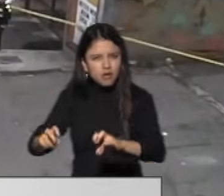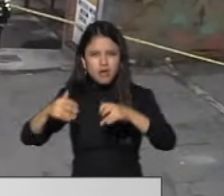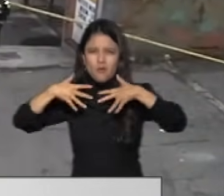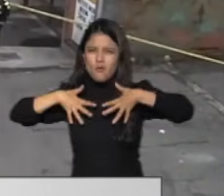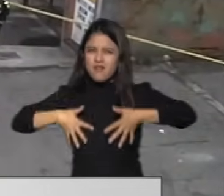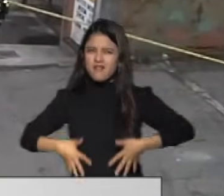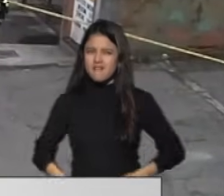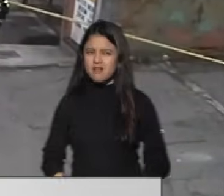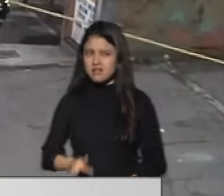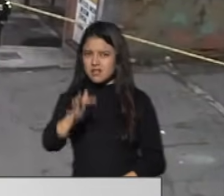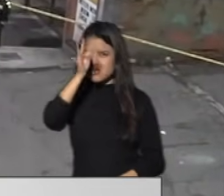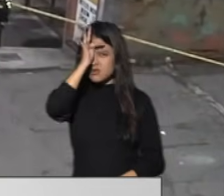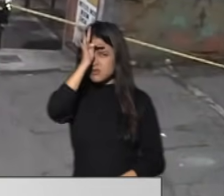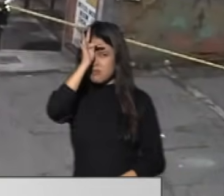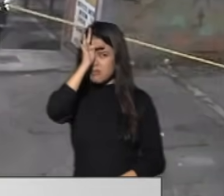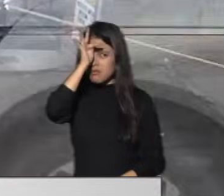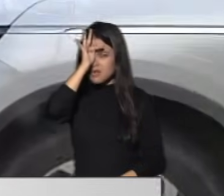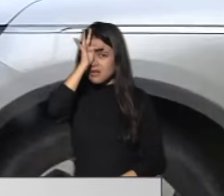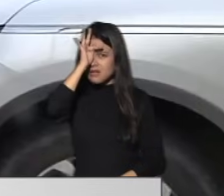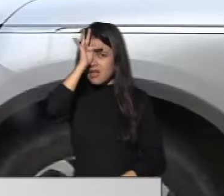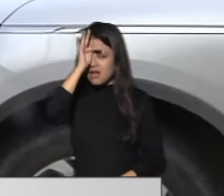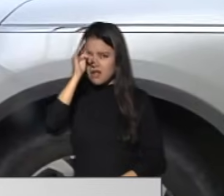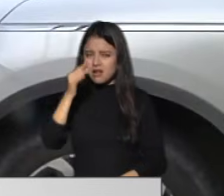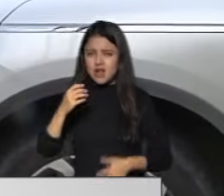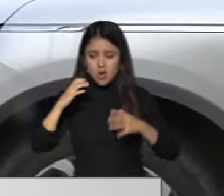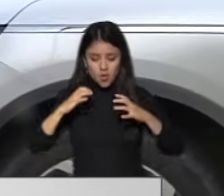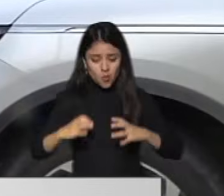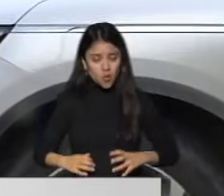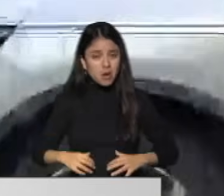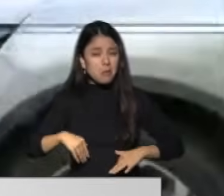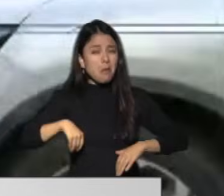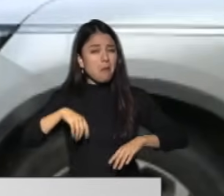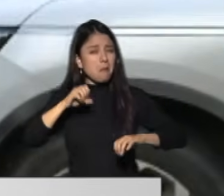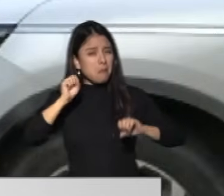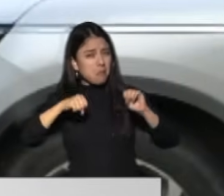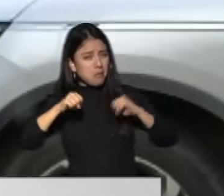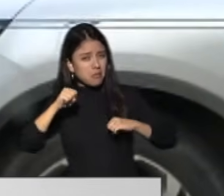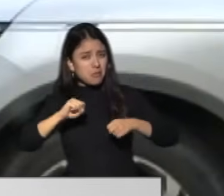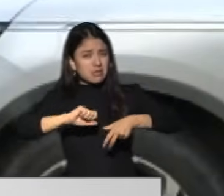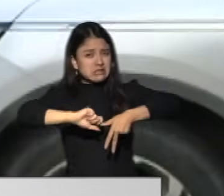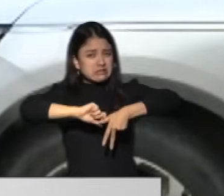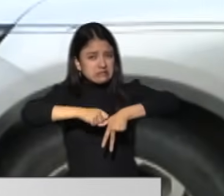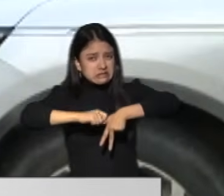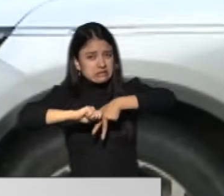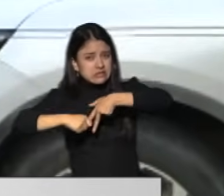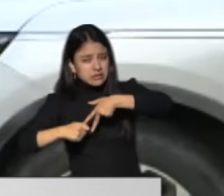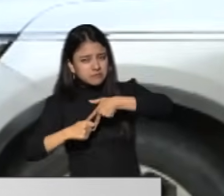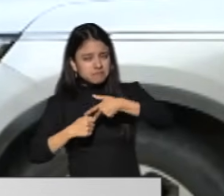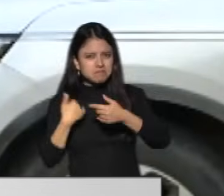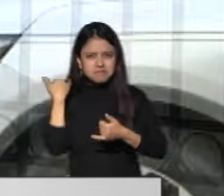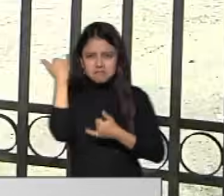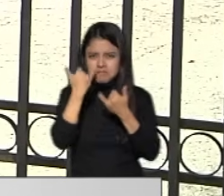hospitalaria y se estudia posibles signos de tortura. Por ahora, no se ha revelado su identidad.